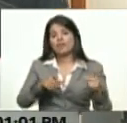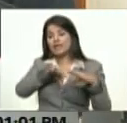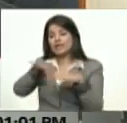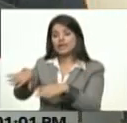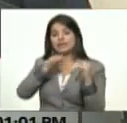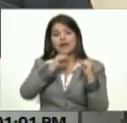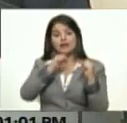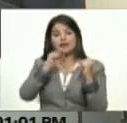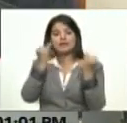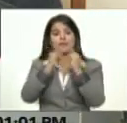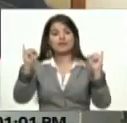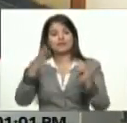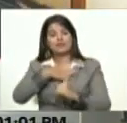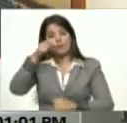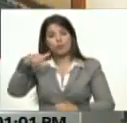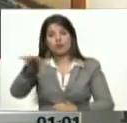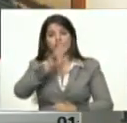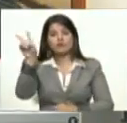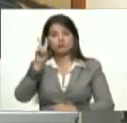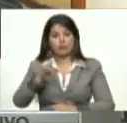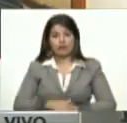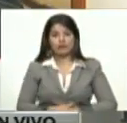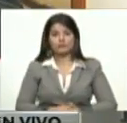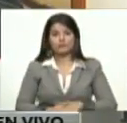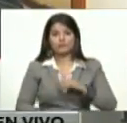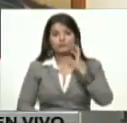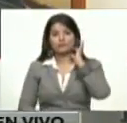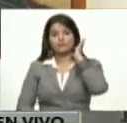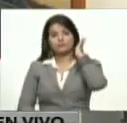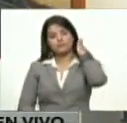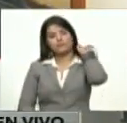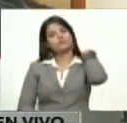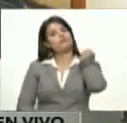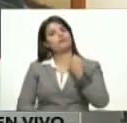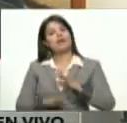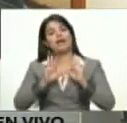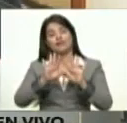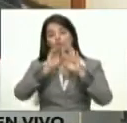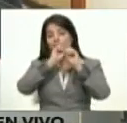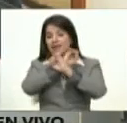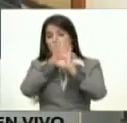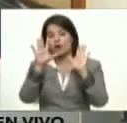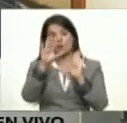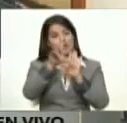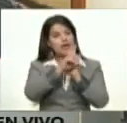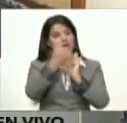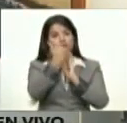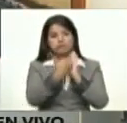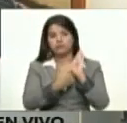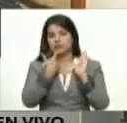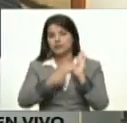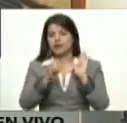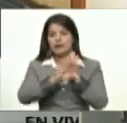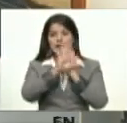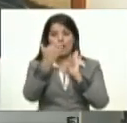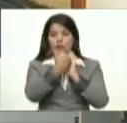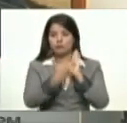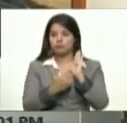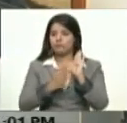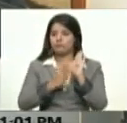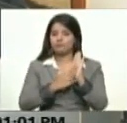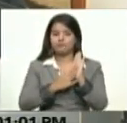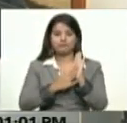la soberanía al pueblo de Venezuela de su industria petroquímica. Eso está claramente establecido